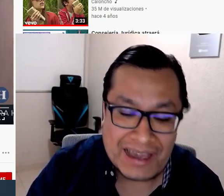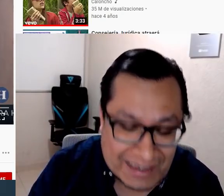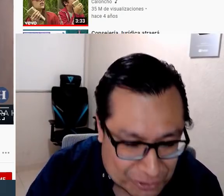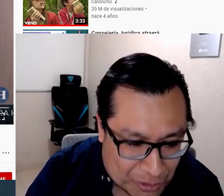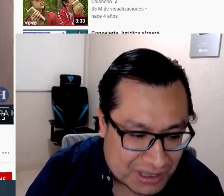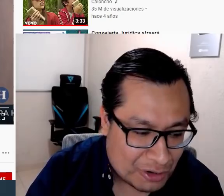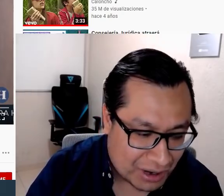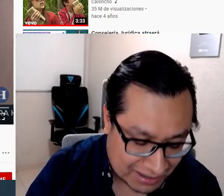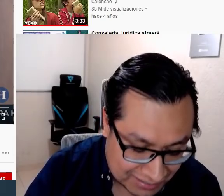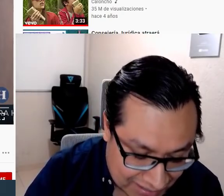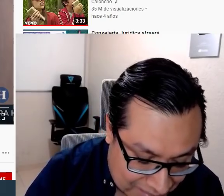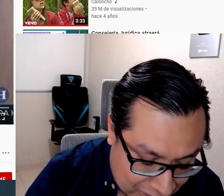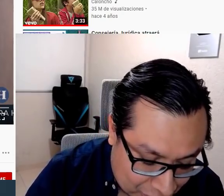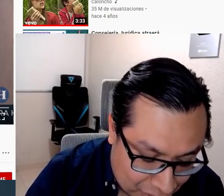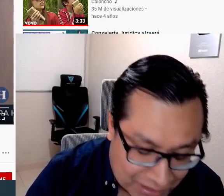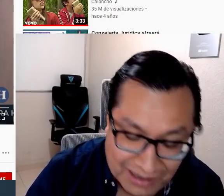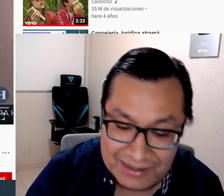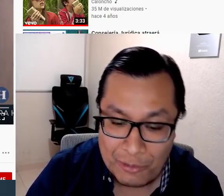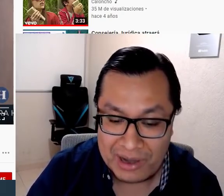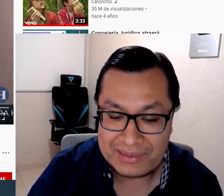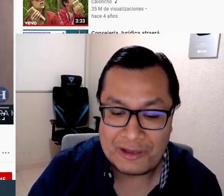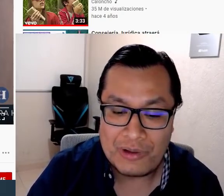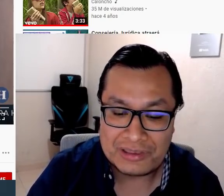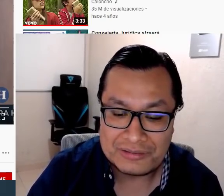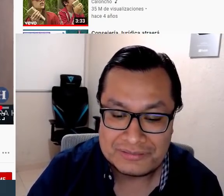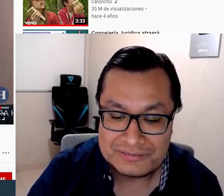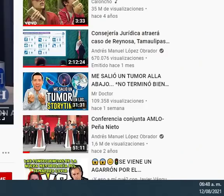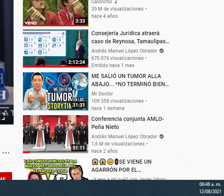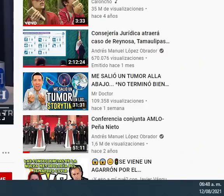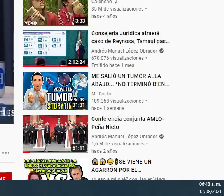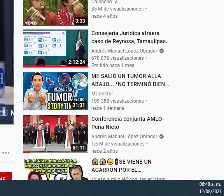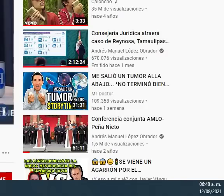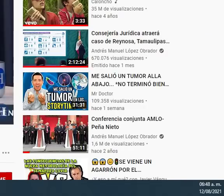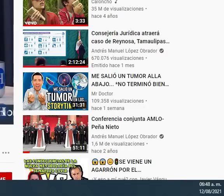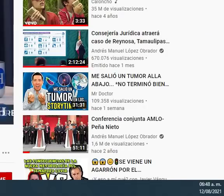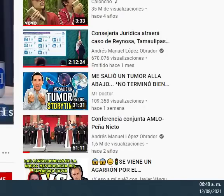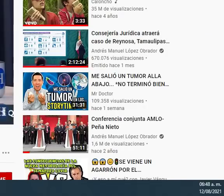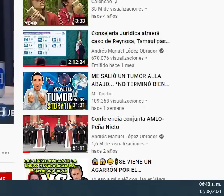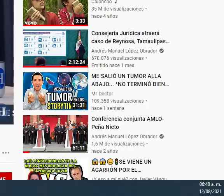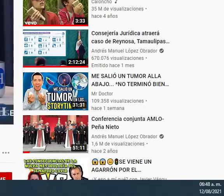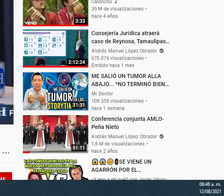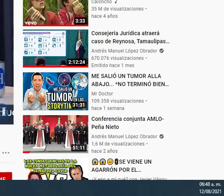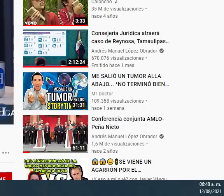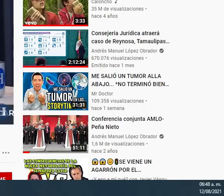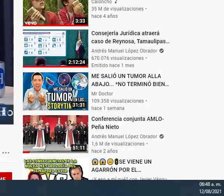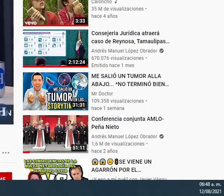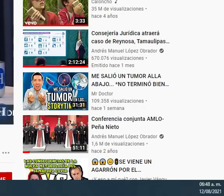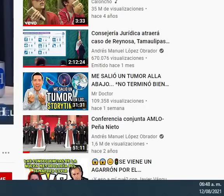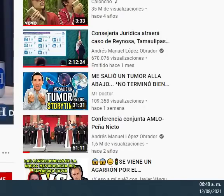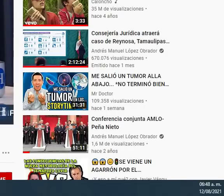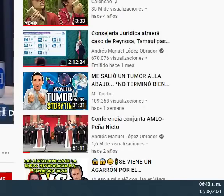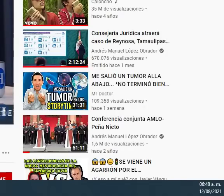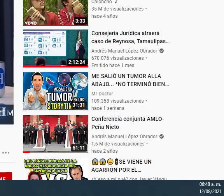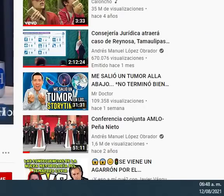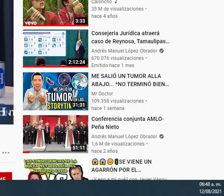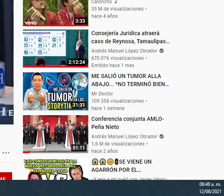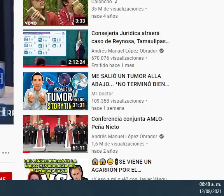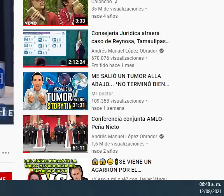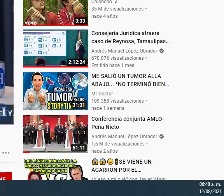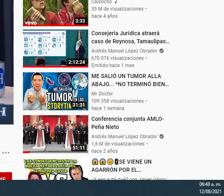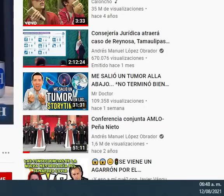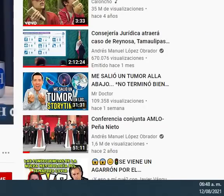esta joya. Escuchen lo que dice en el minuto 1344. A les redujeron su salario y bueno,